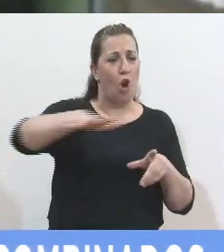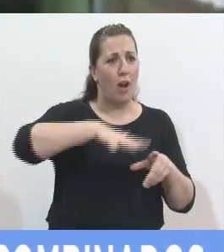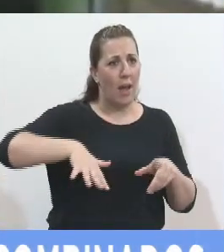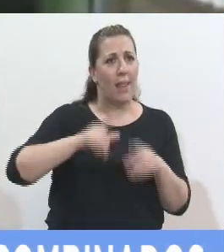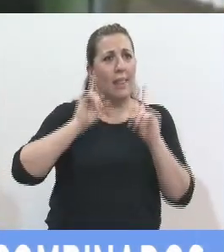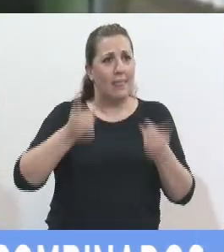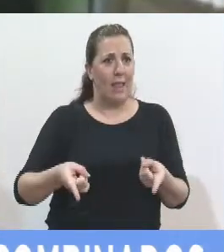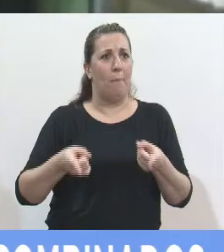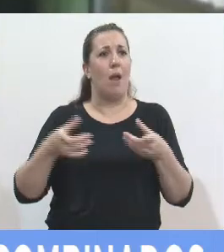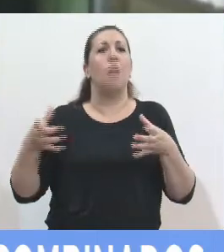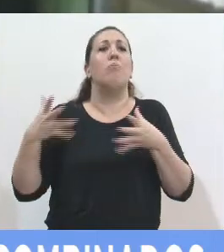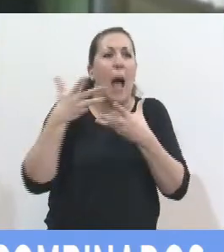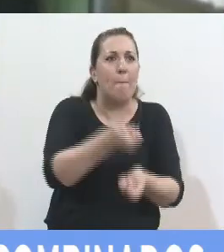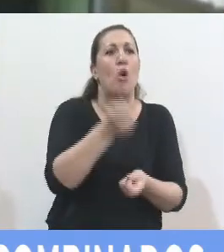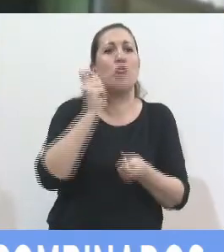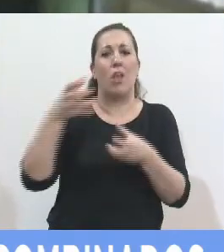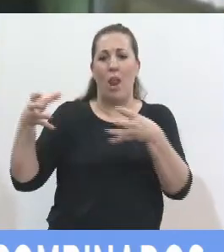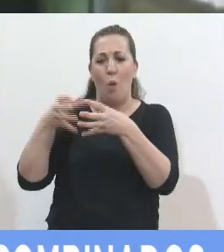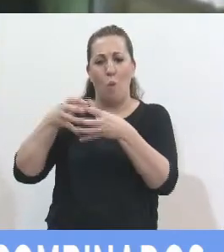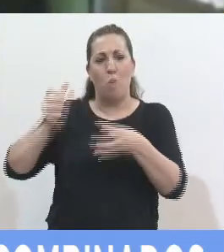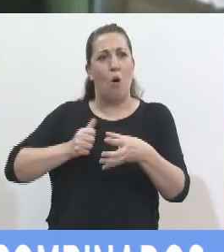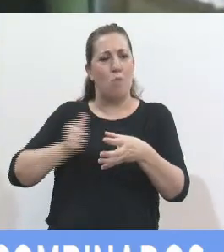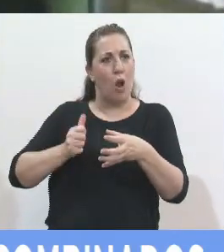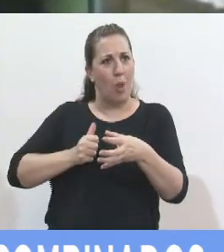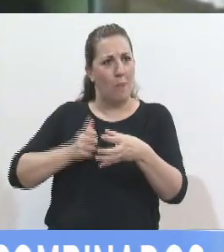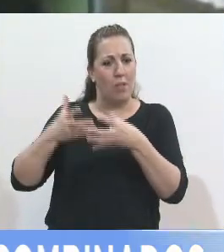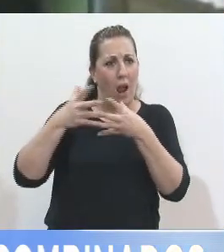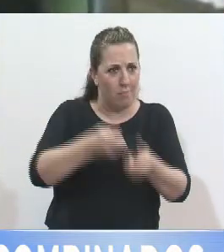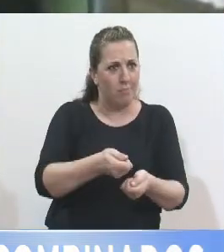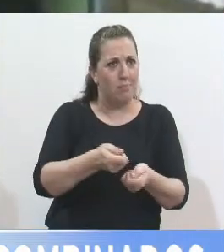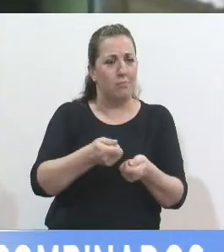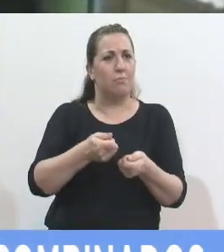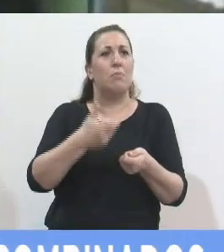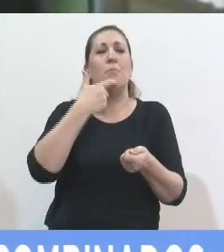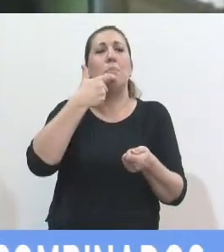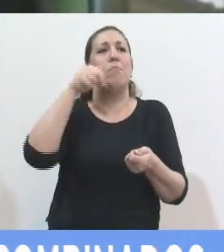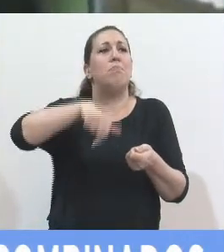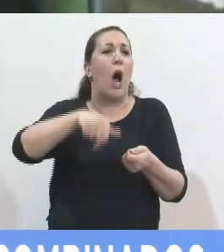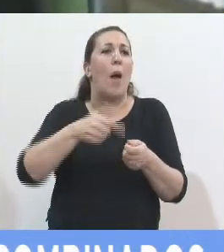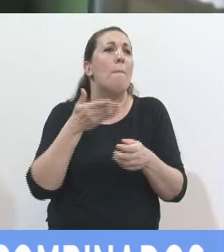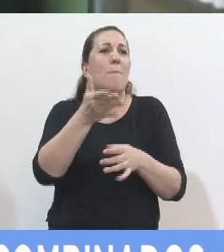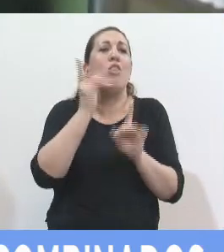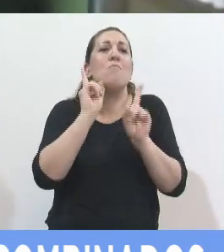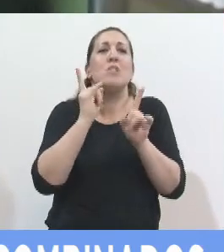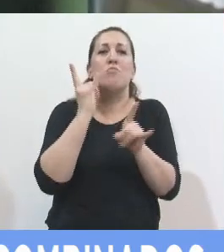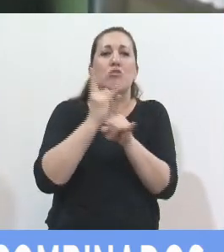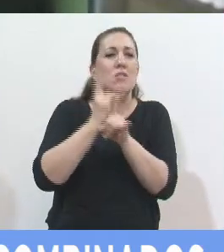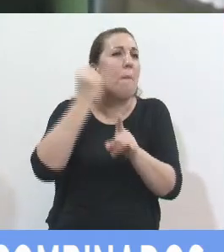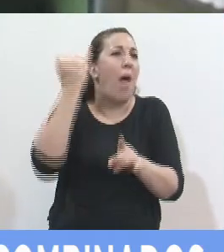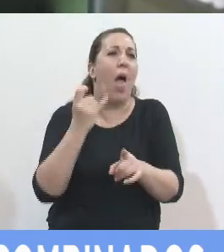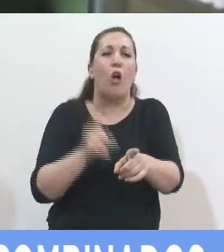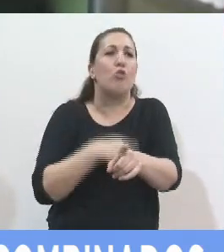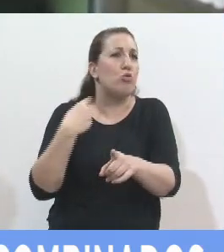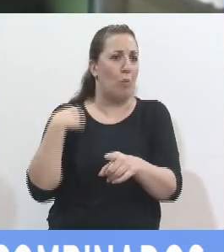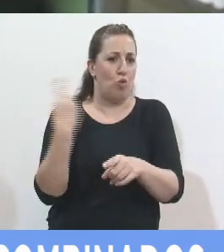puesto las Fuerzas Armadas. Entonces, bien sea por un pedido que ya es una tradición y que nosotros vamos